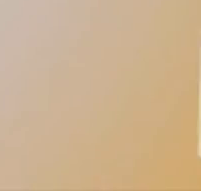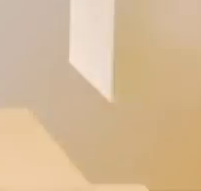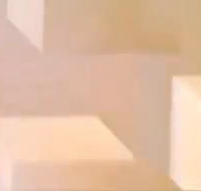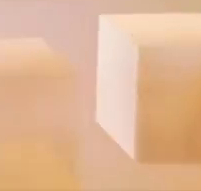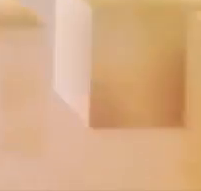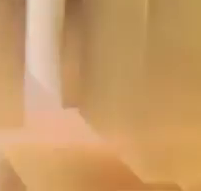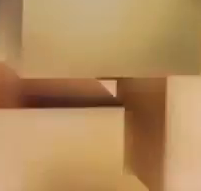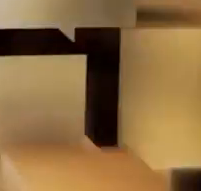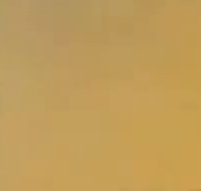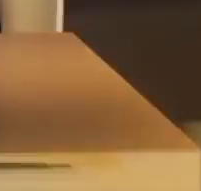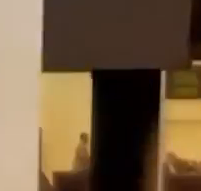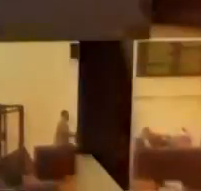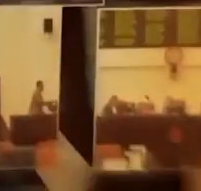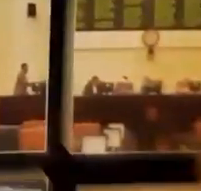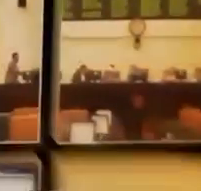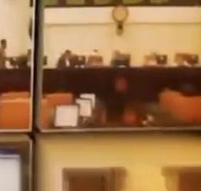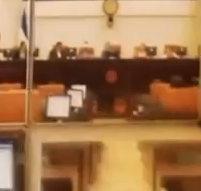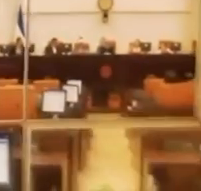volvemos.